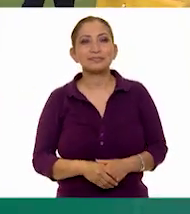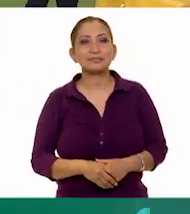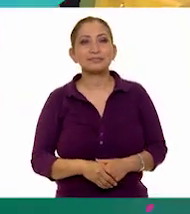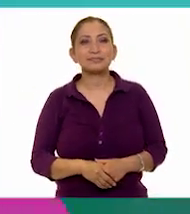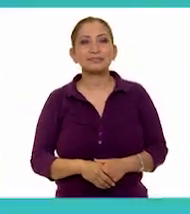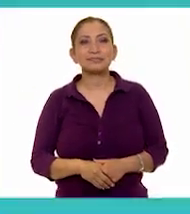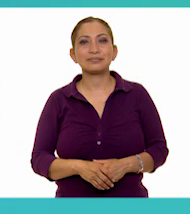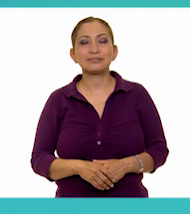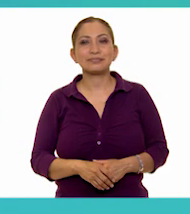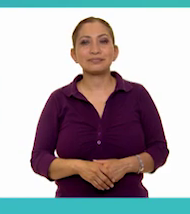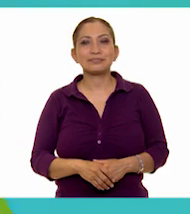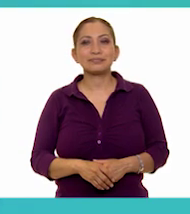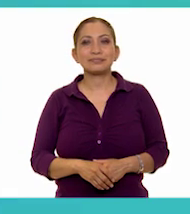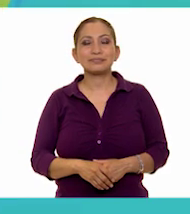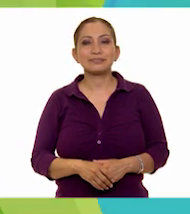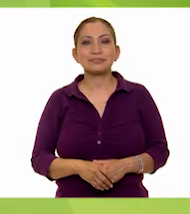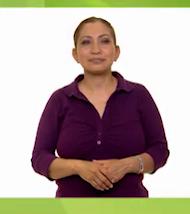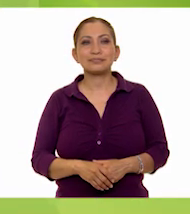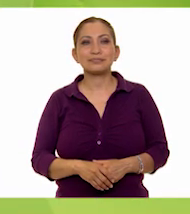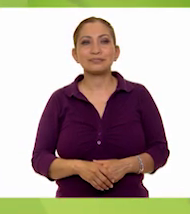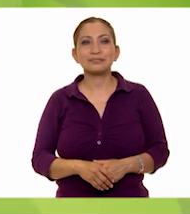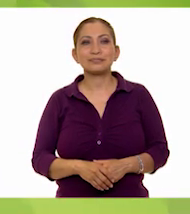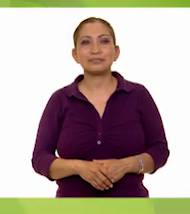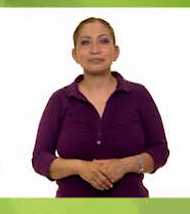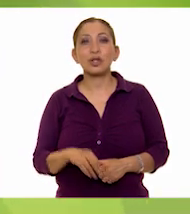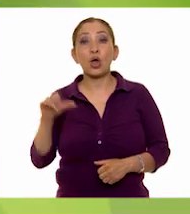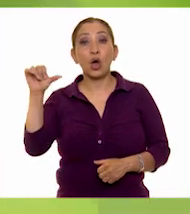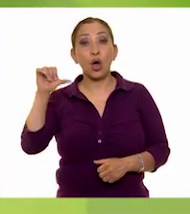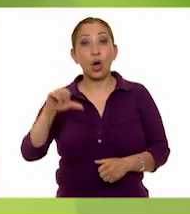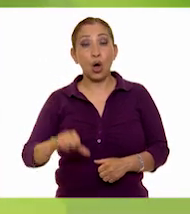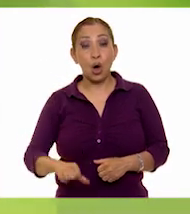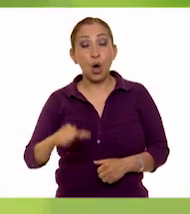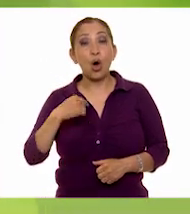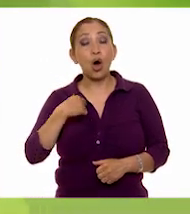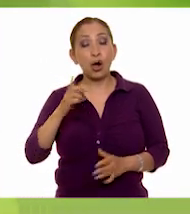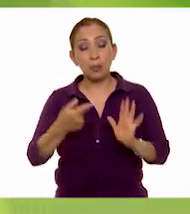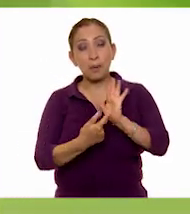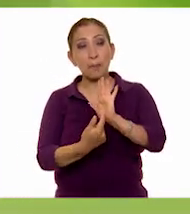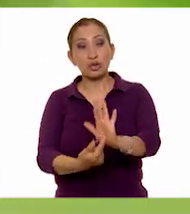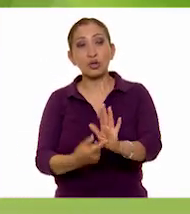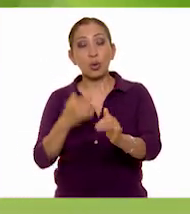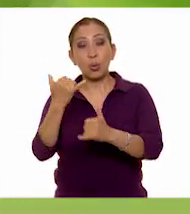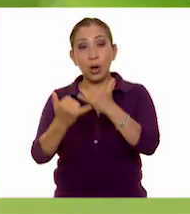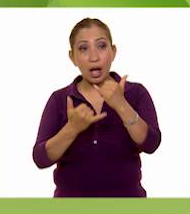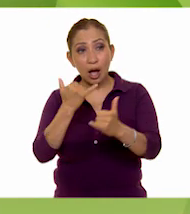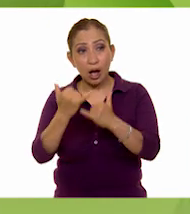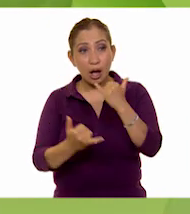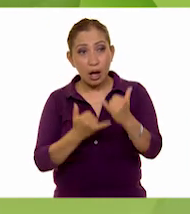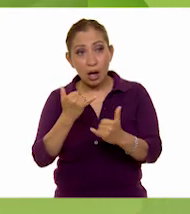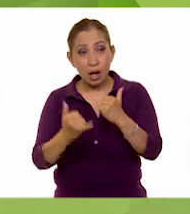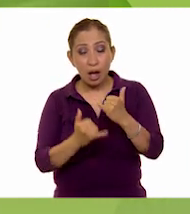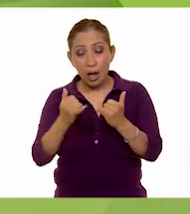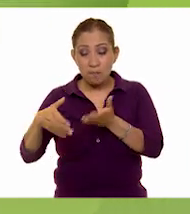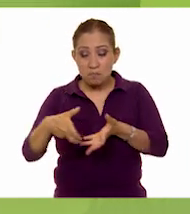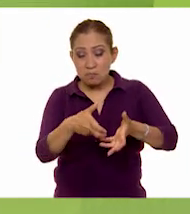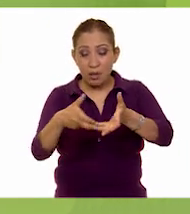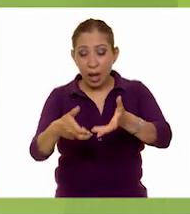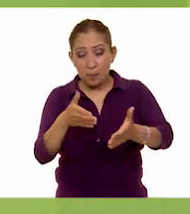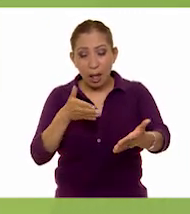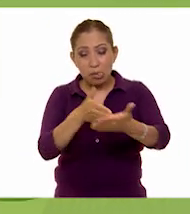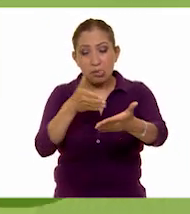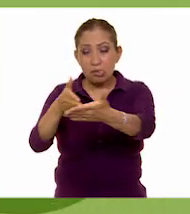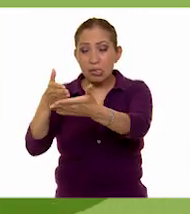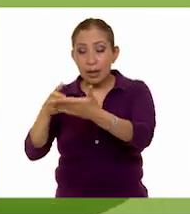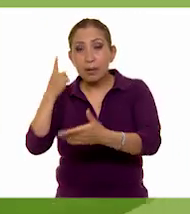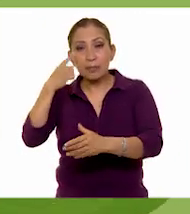la perseverancia? El día de hoy les voy a mostrar un juego llamado Pista de Obstáculos para divertirnos